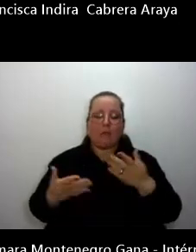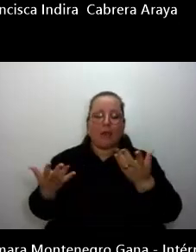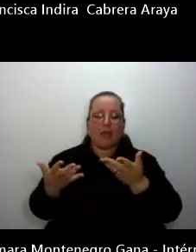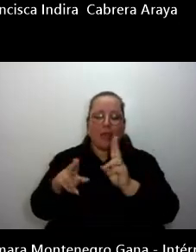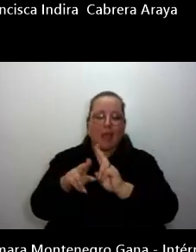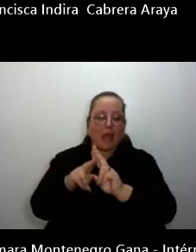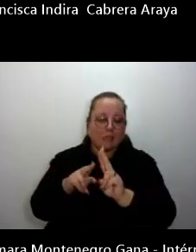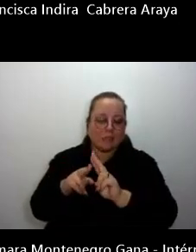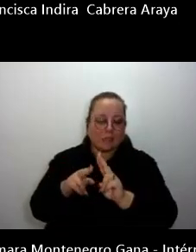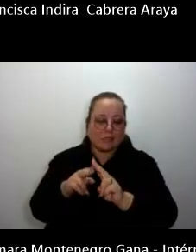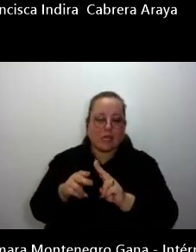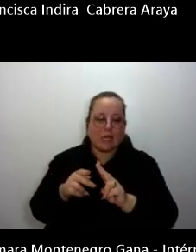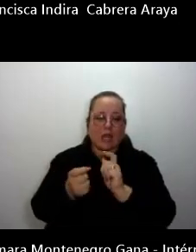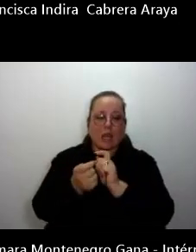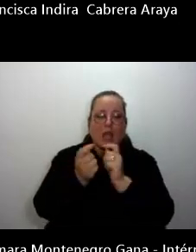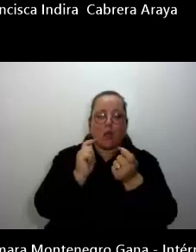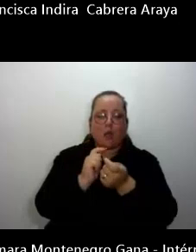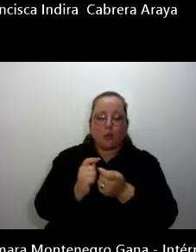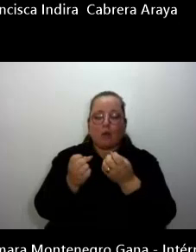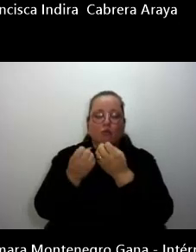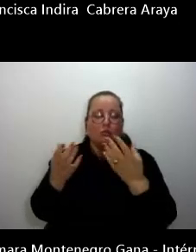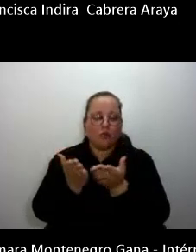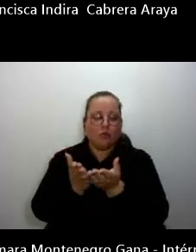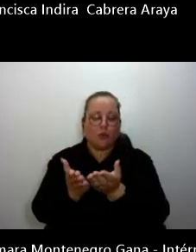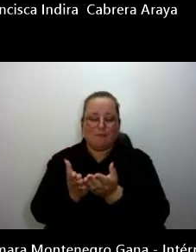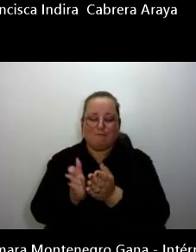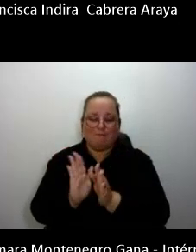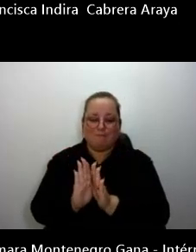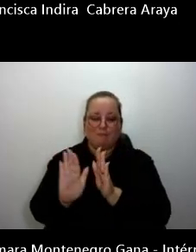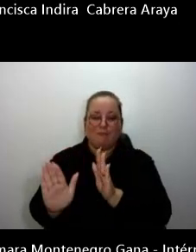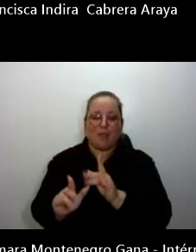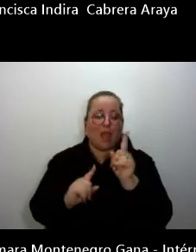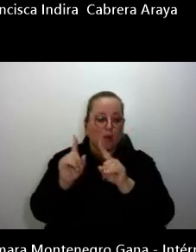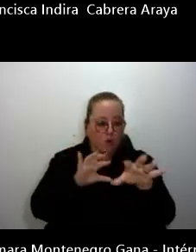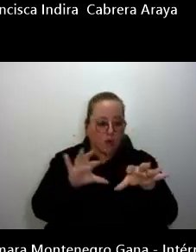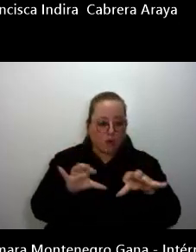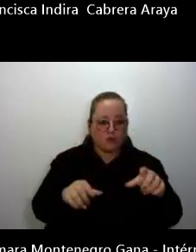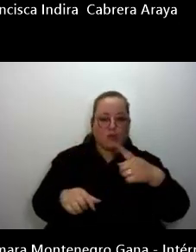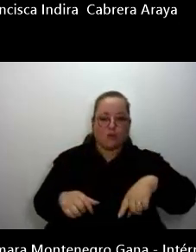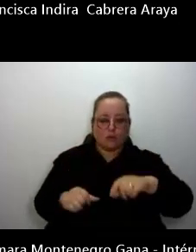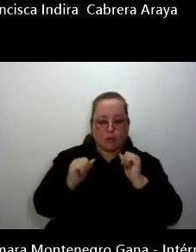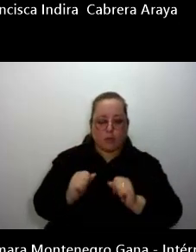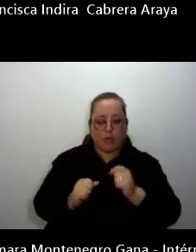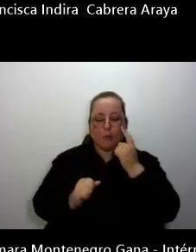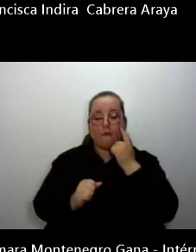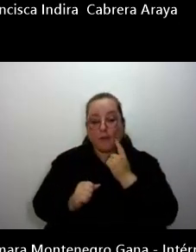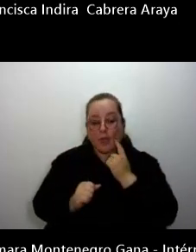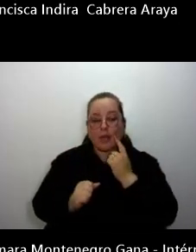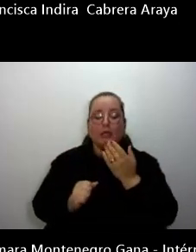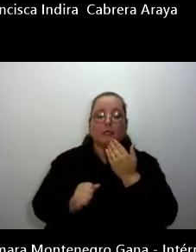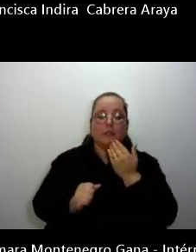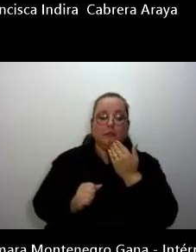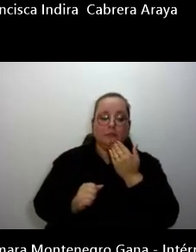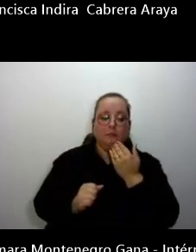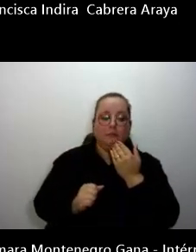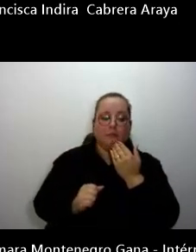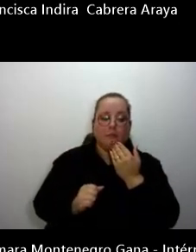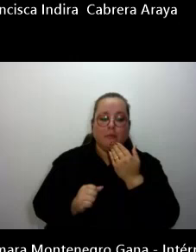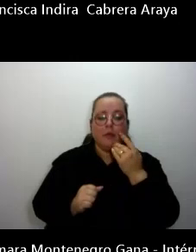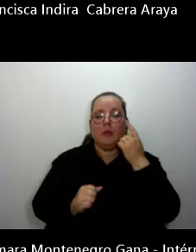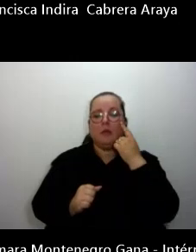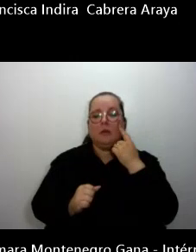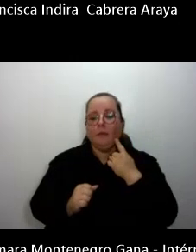descanso, ajuste de la demanda académica o ciertos elementos, ¿verdad?, que podamos considerar en ese punto y también los intereses,